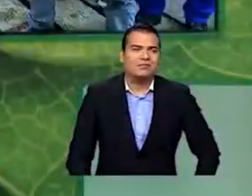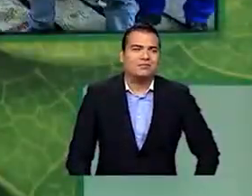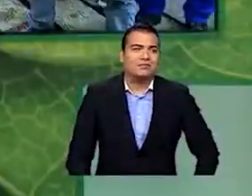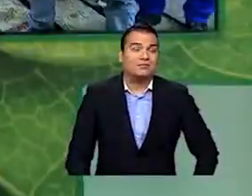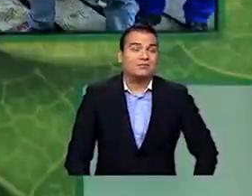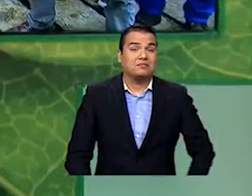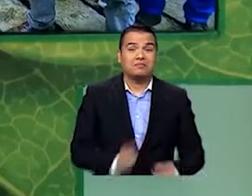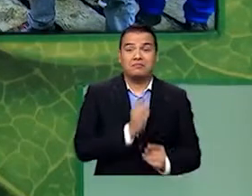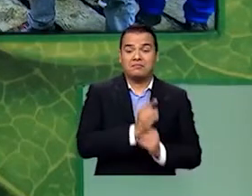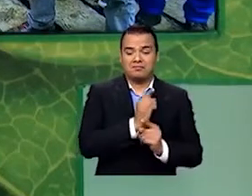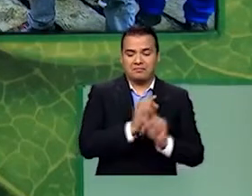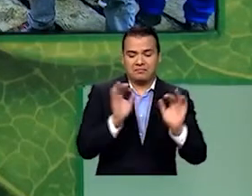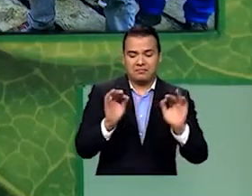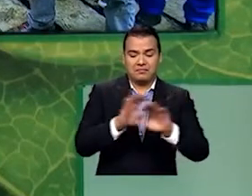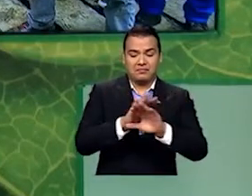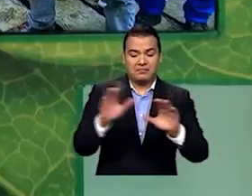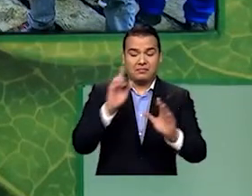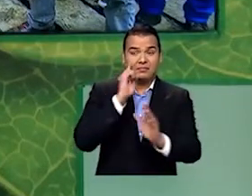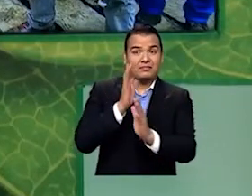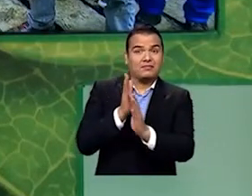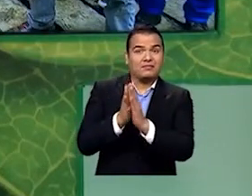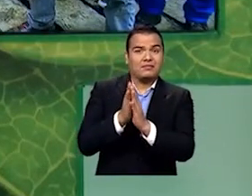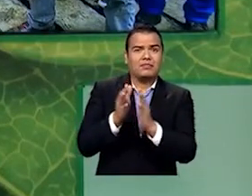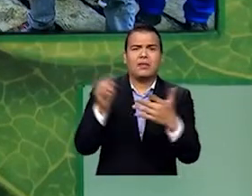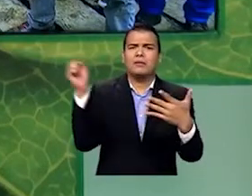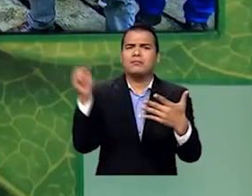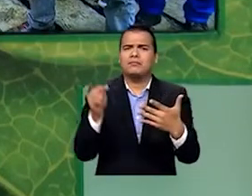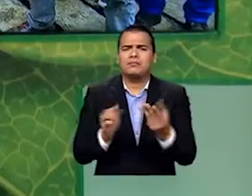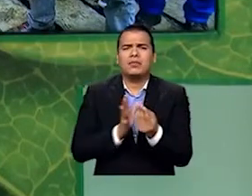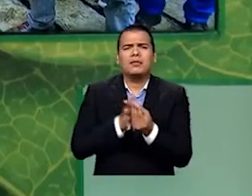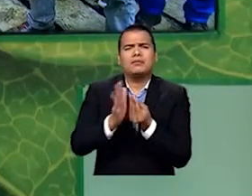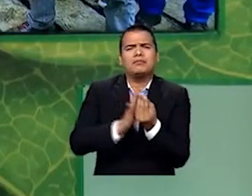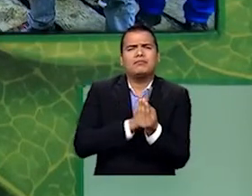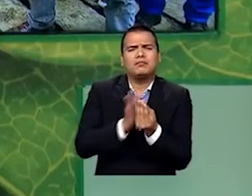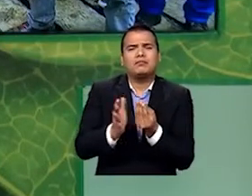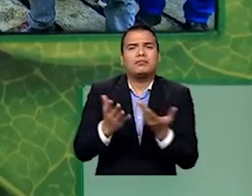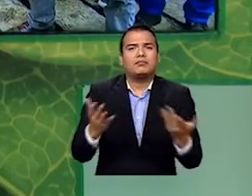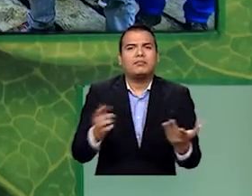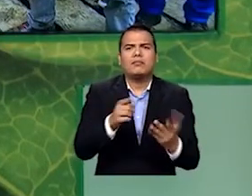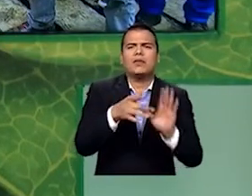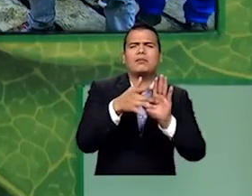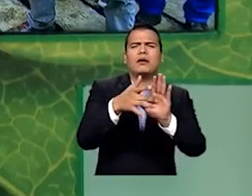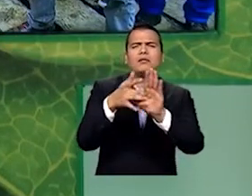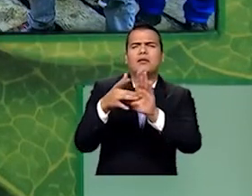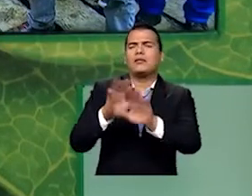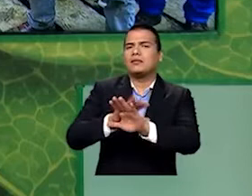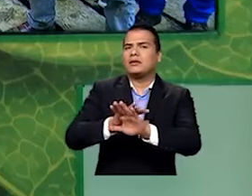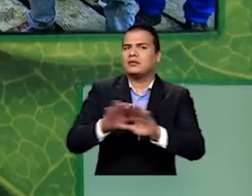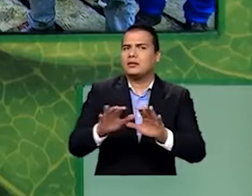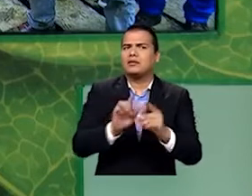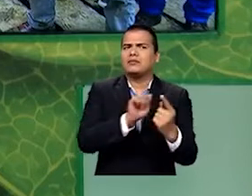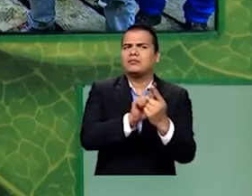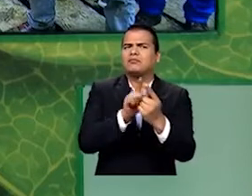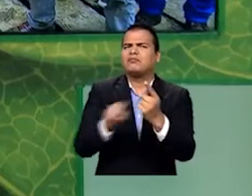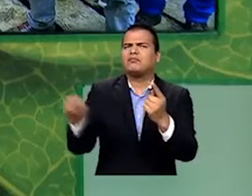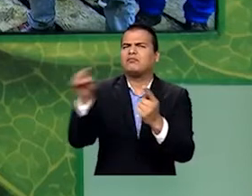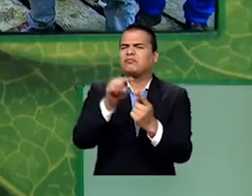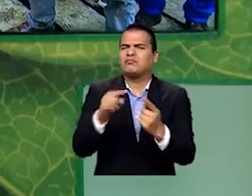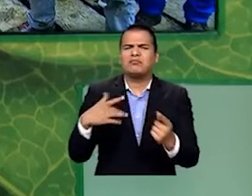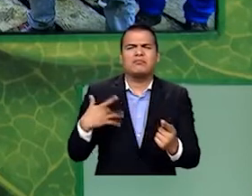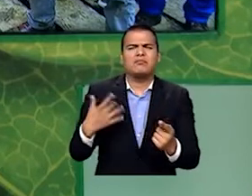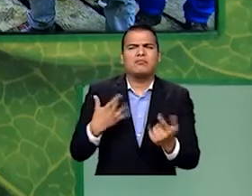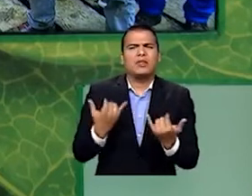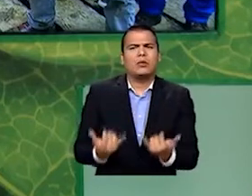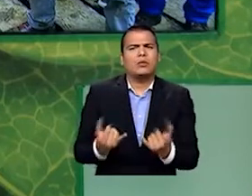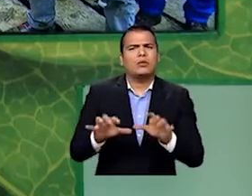¡Qué belleza! Como lo vimos en la nota, muchos medios de comunicación destinaron sus enviados a esta jornada. Hablamos con ellos sobre lo significativa que